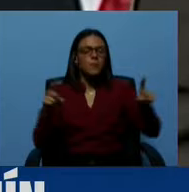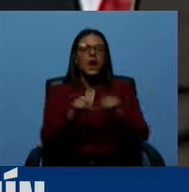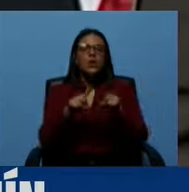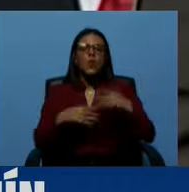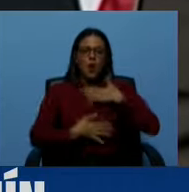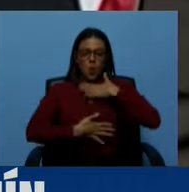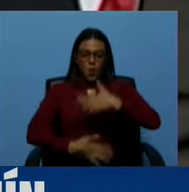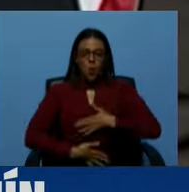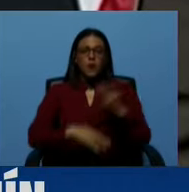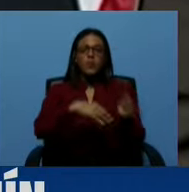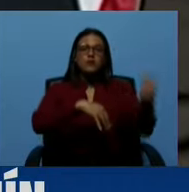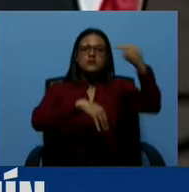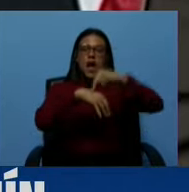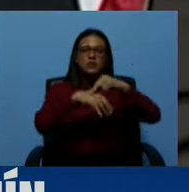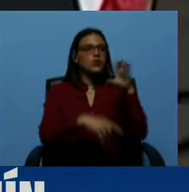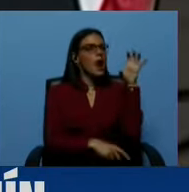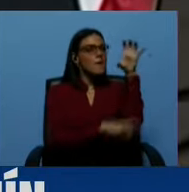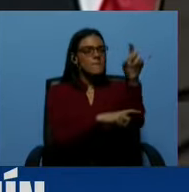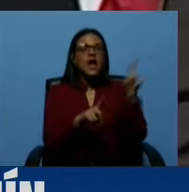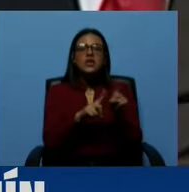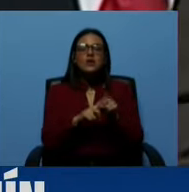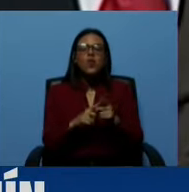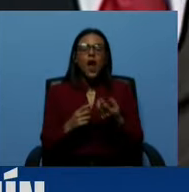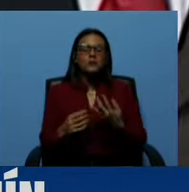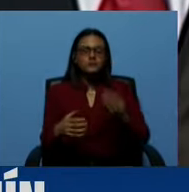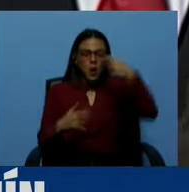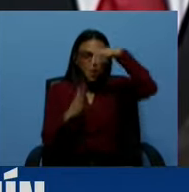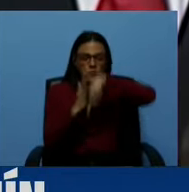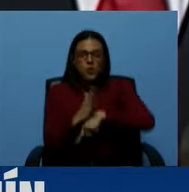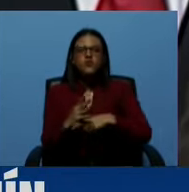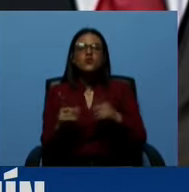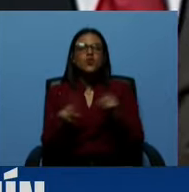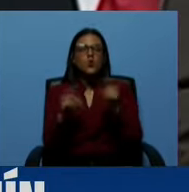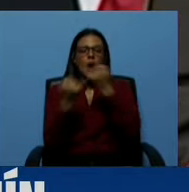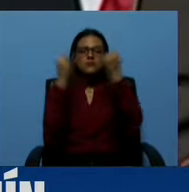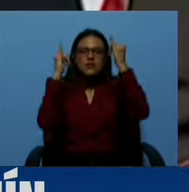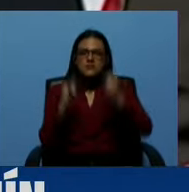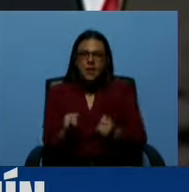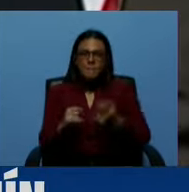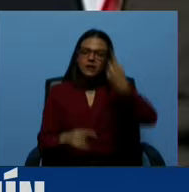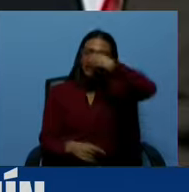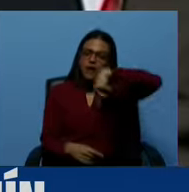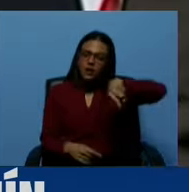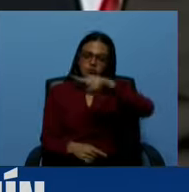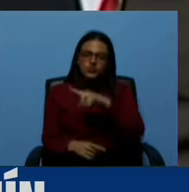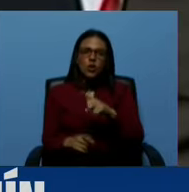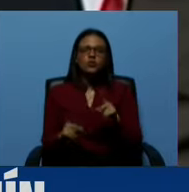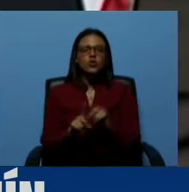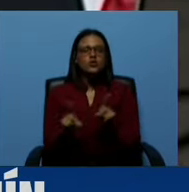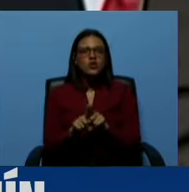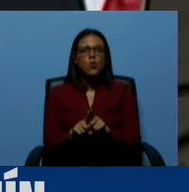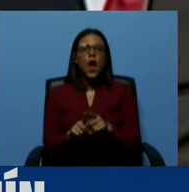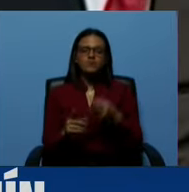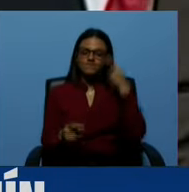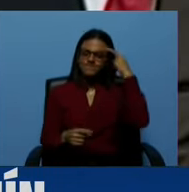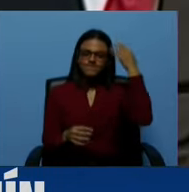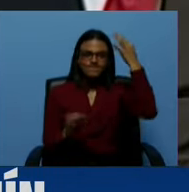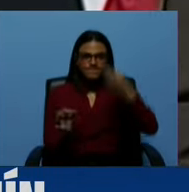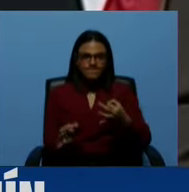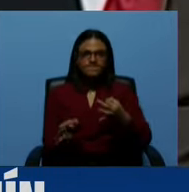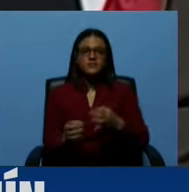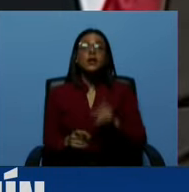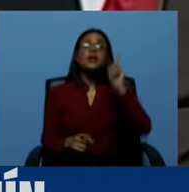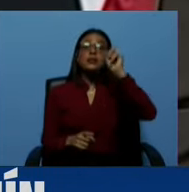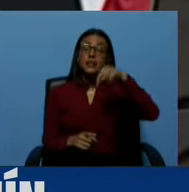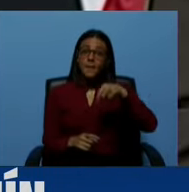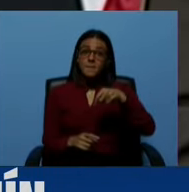un país inspirado en la independencia, en la autodeterminación, en la soberanía. Y ha